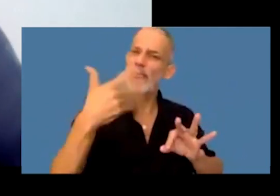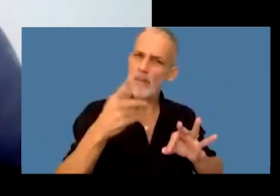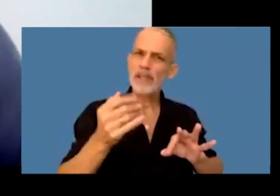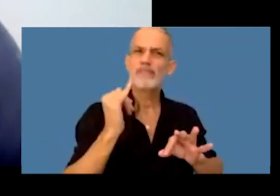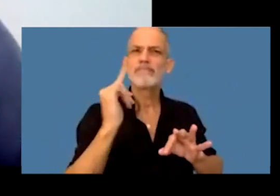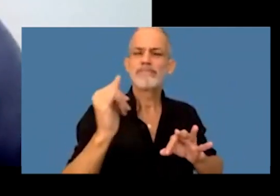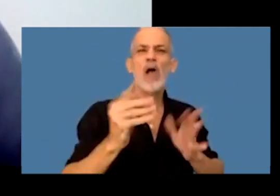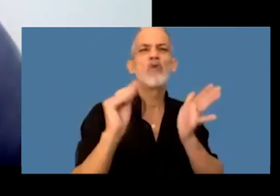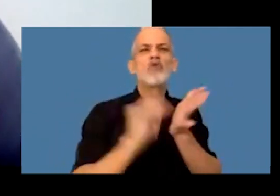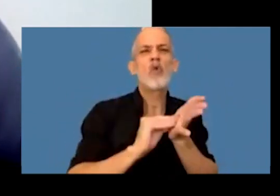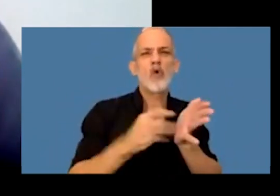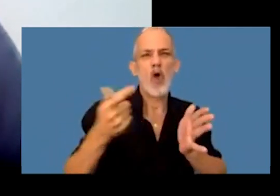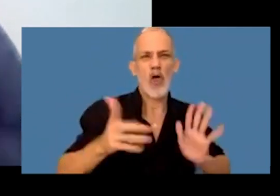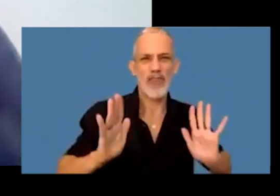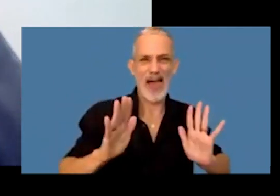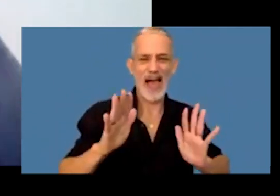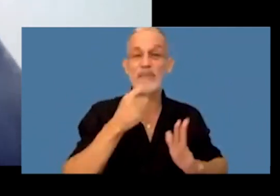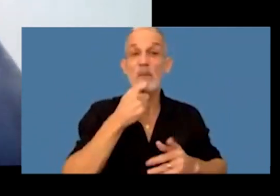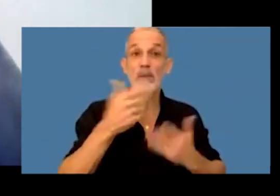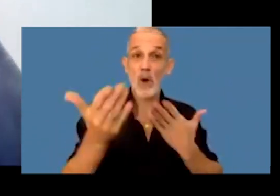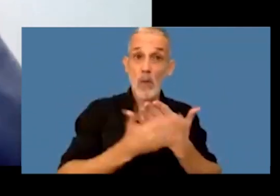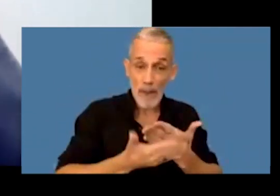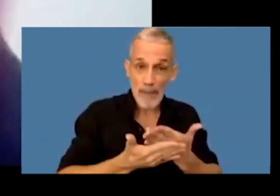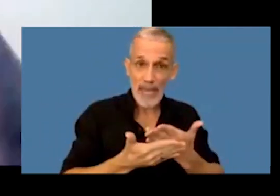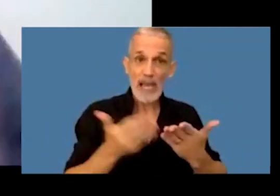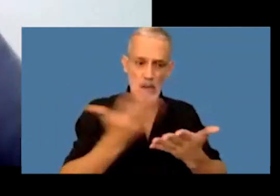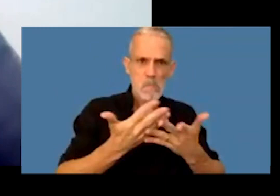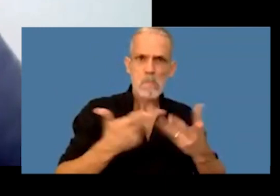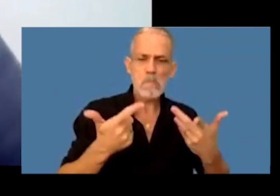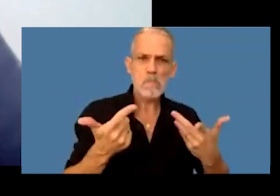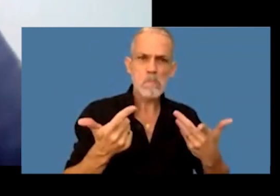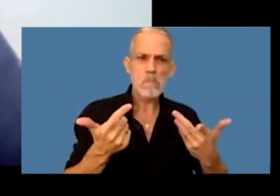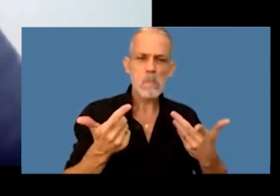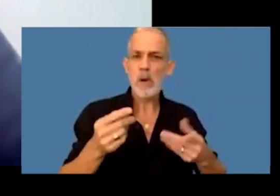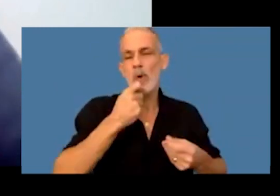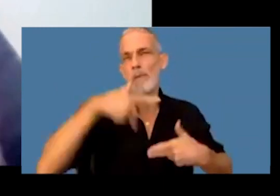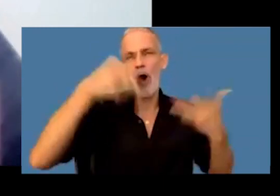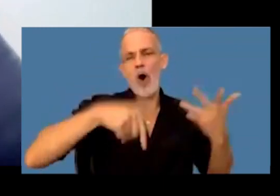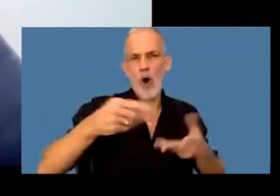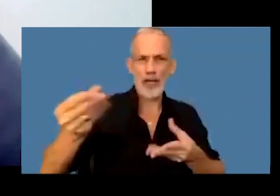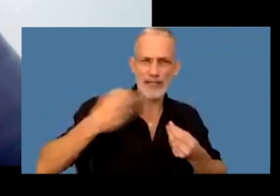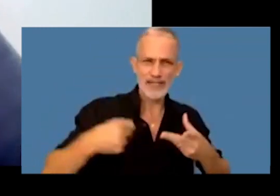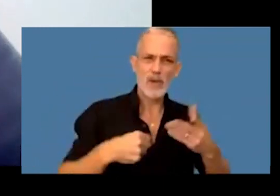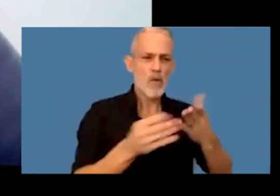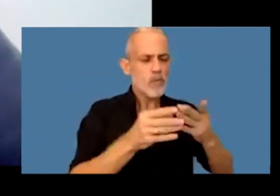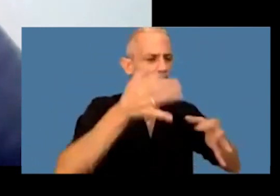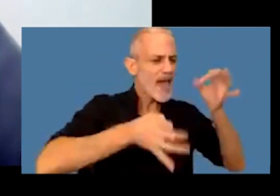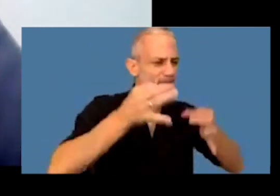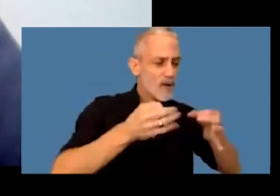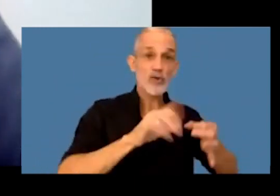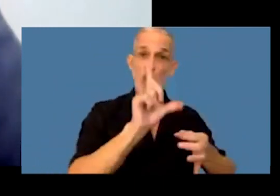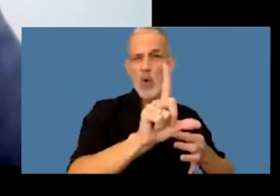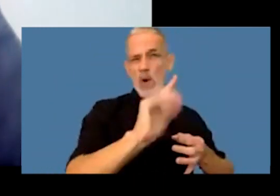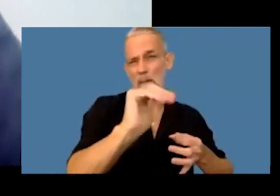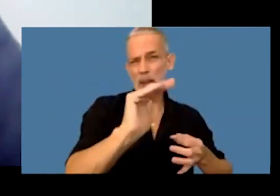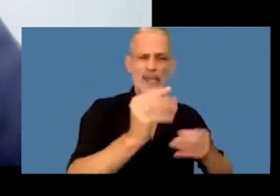turno. Por ejemplo, si la documentación nos llega hoy, vamos a suponer, hacemos la evaluación el día lunes o el día martes,